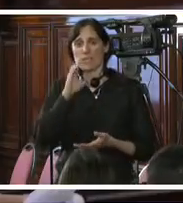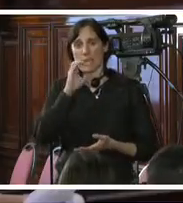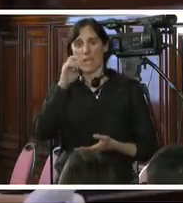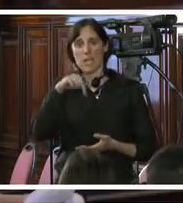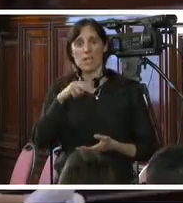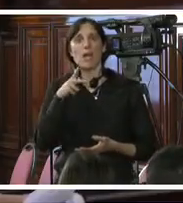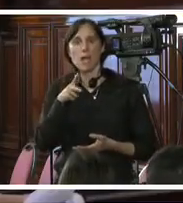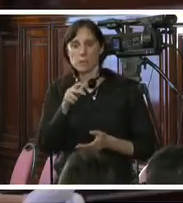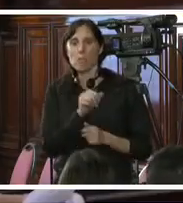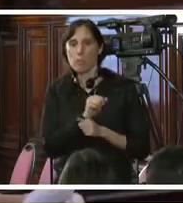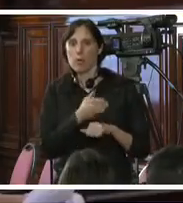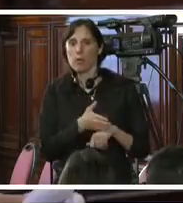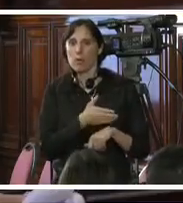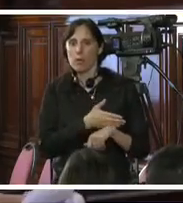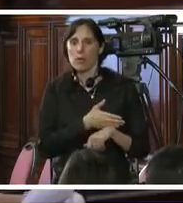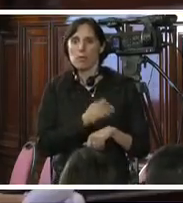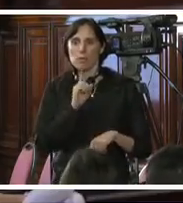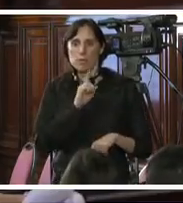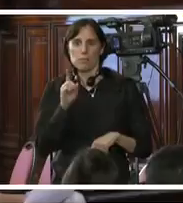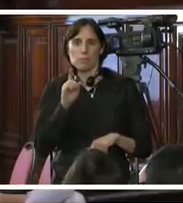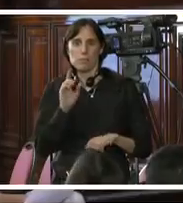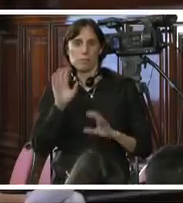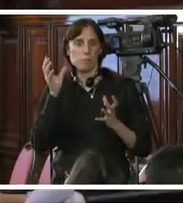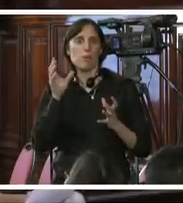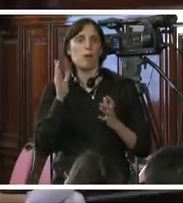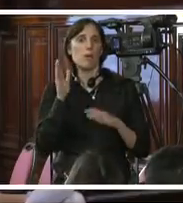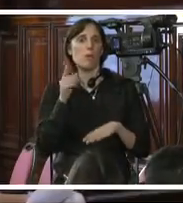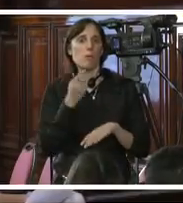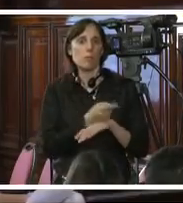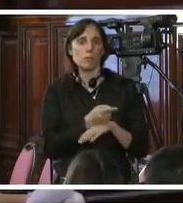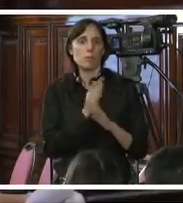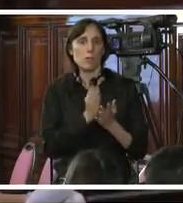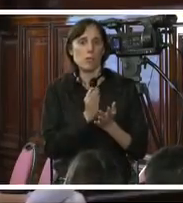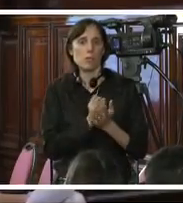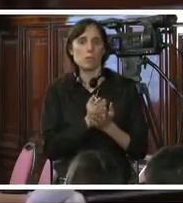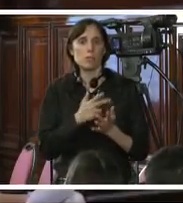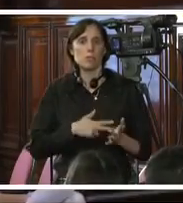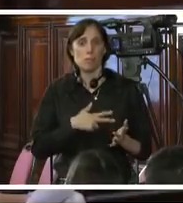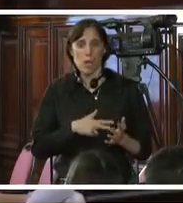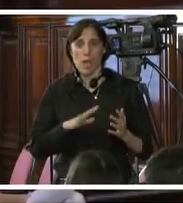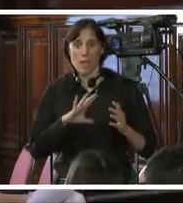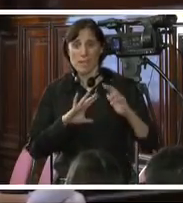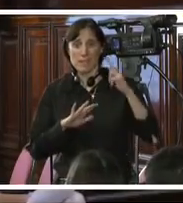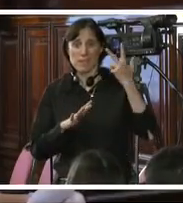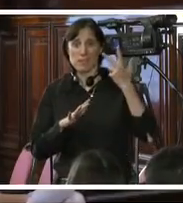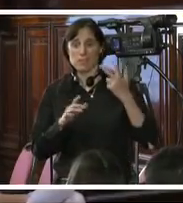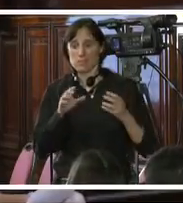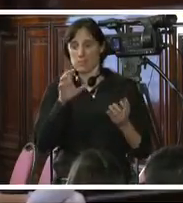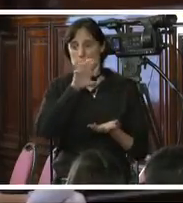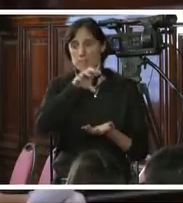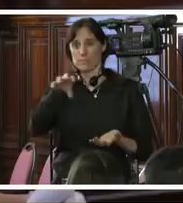la prevención de estas violaciones de derechos humanos, 13 organizaciones de sociedad civil y un consorcio que aglomera a más